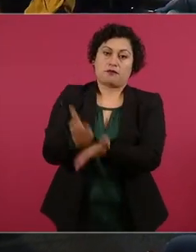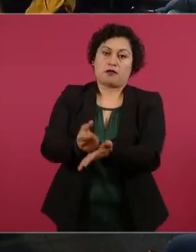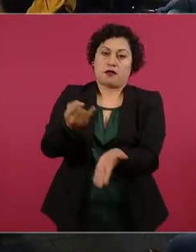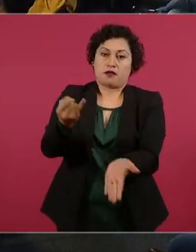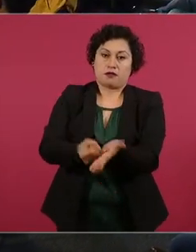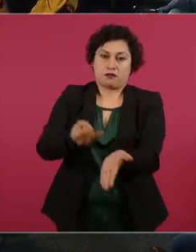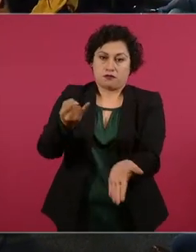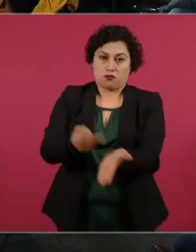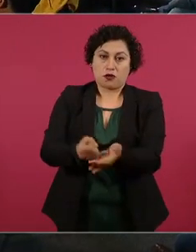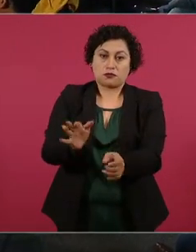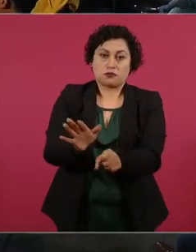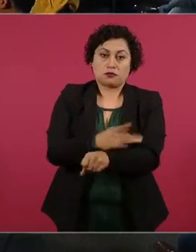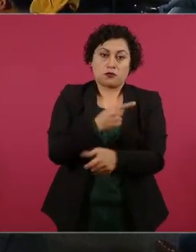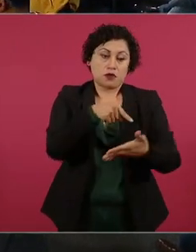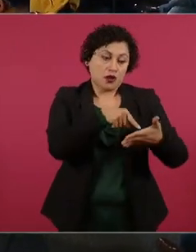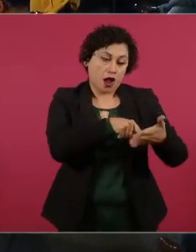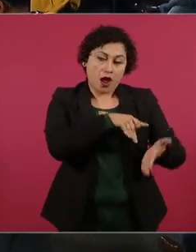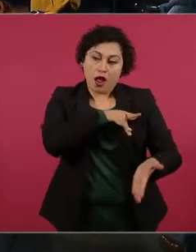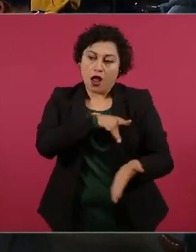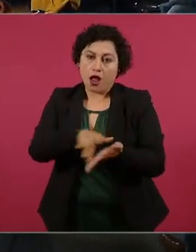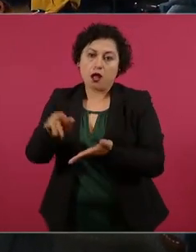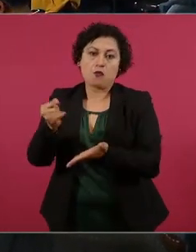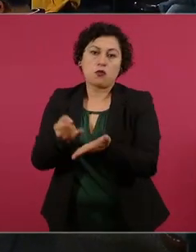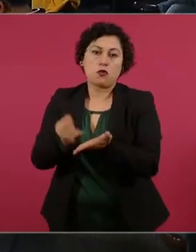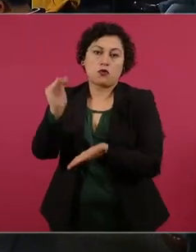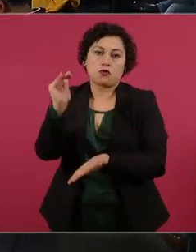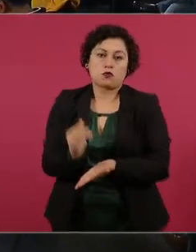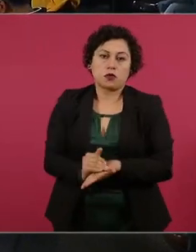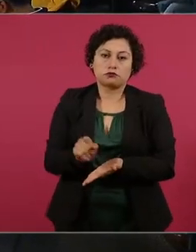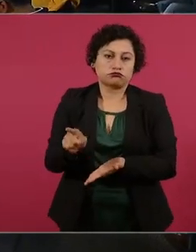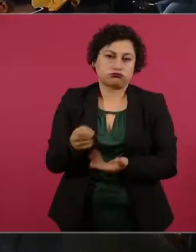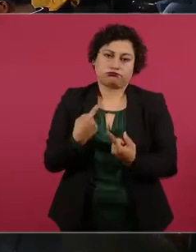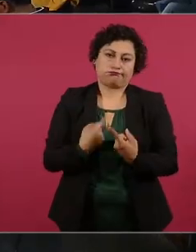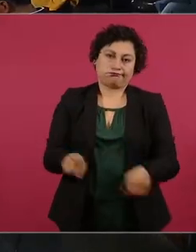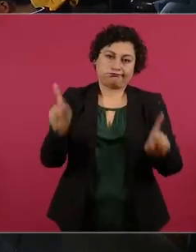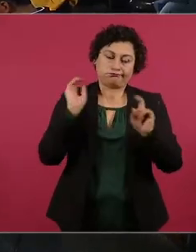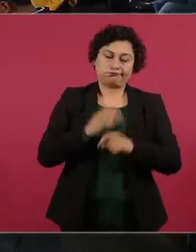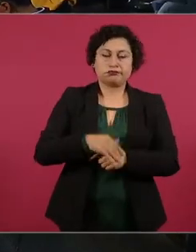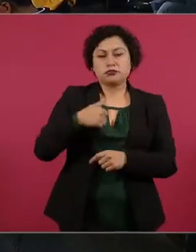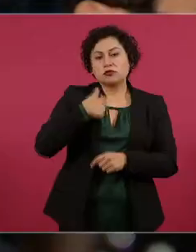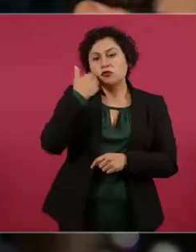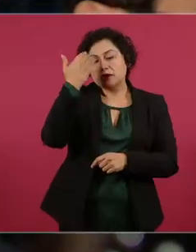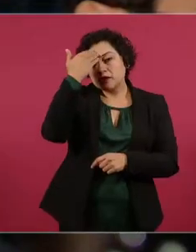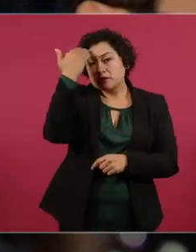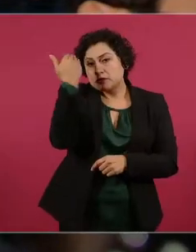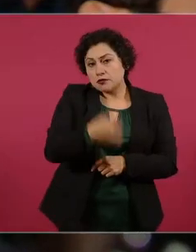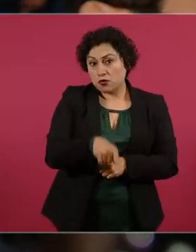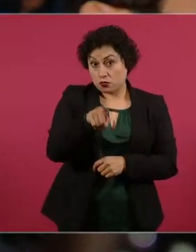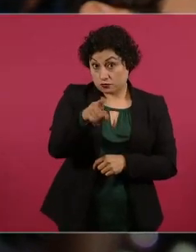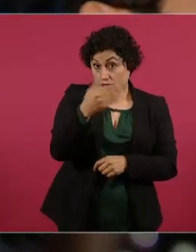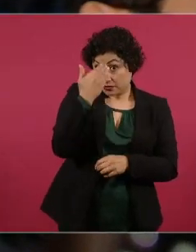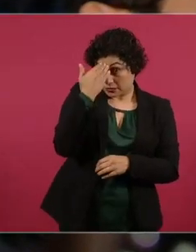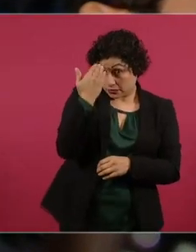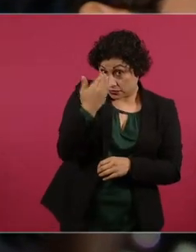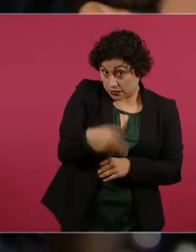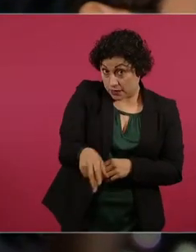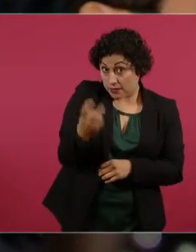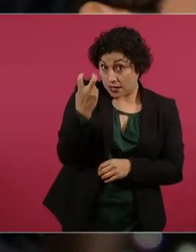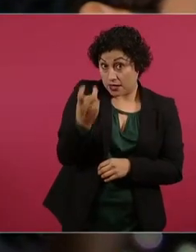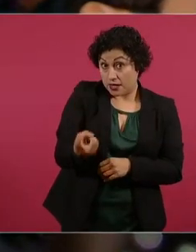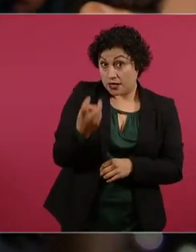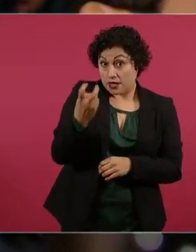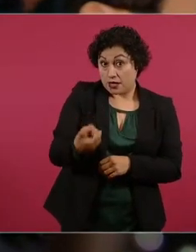no se llevó a cabo como tal esta construcción. Yo quisiera saber, presidente, si usted tiene conocimiento de que no se llevó a